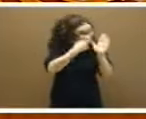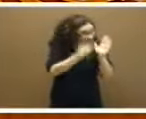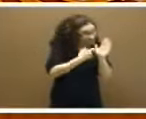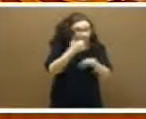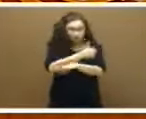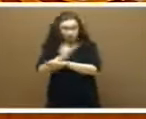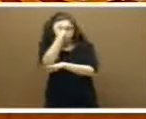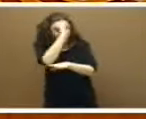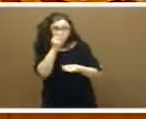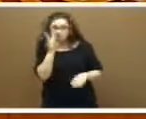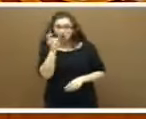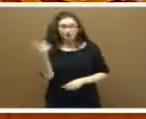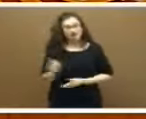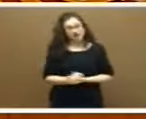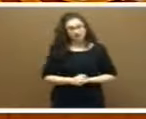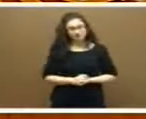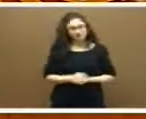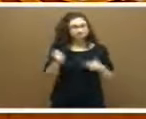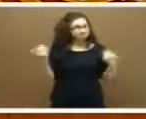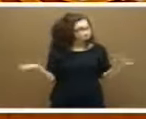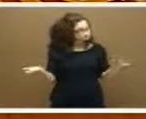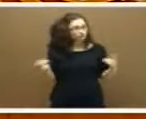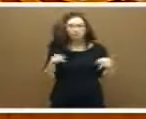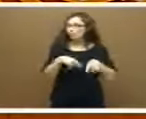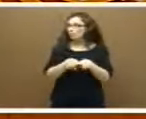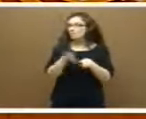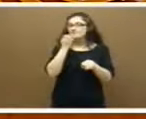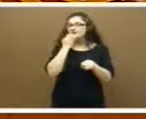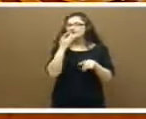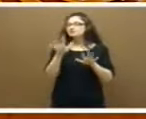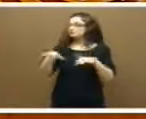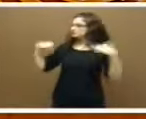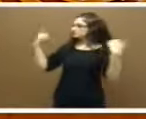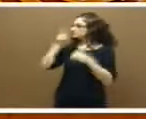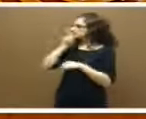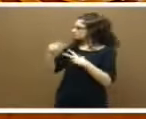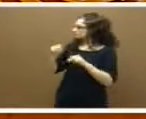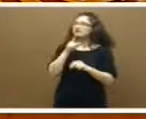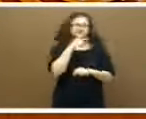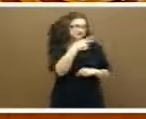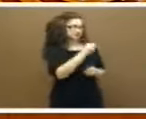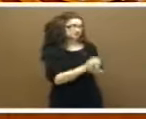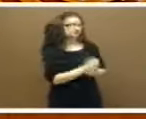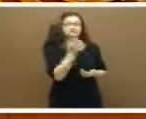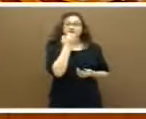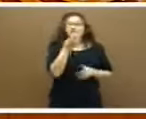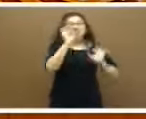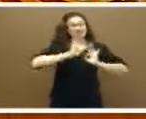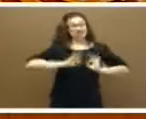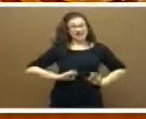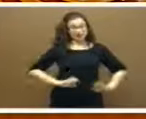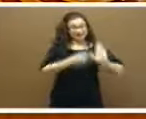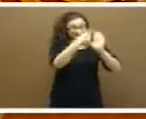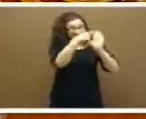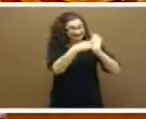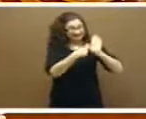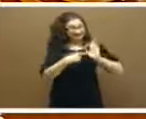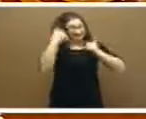zonas de salud, o como tampoco contó con la reducción de 281 celadores en